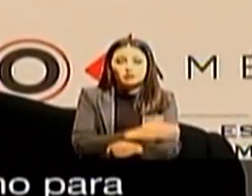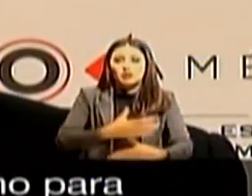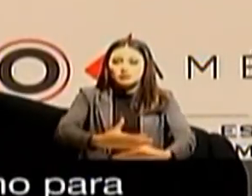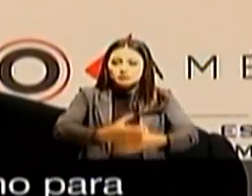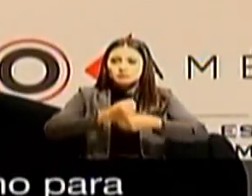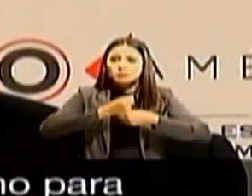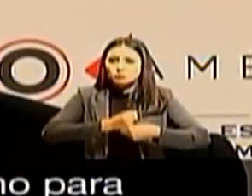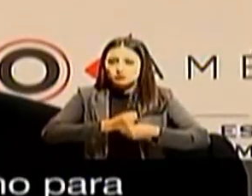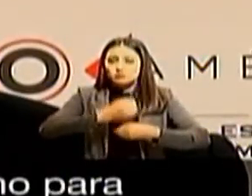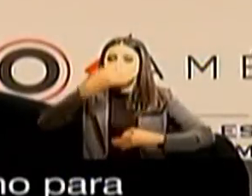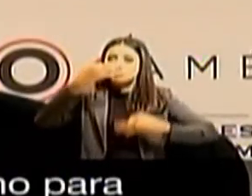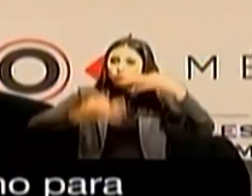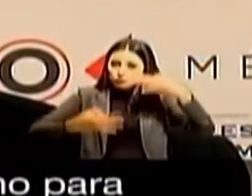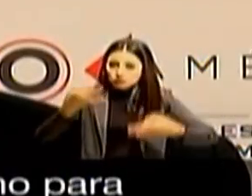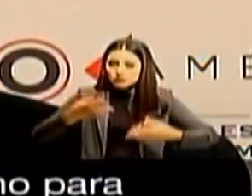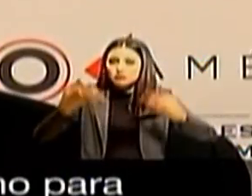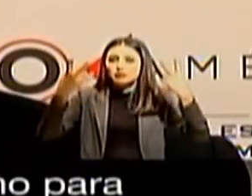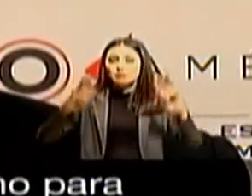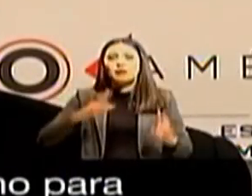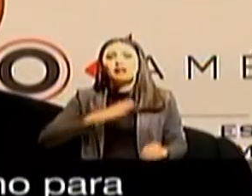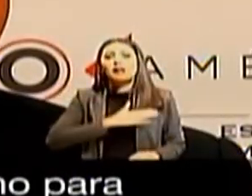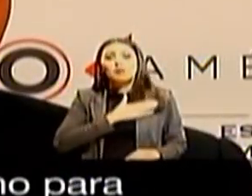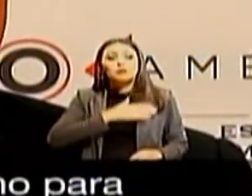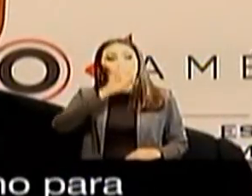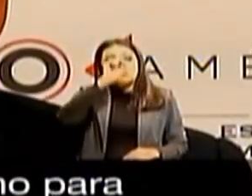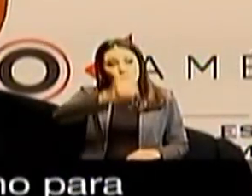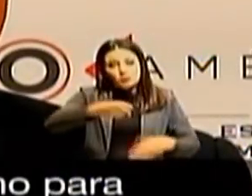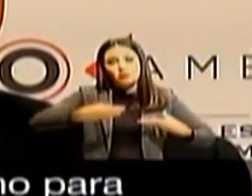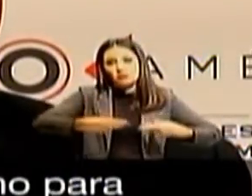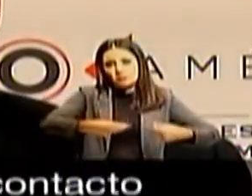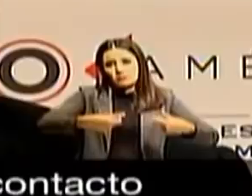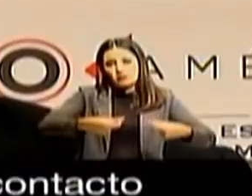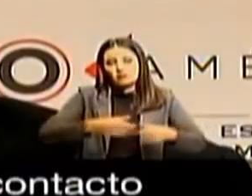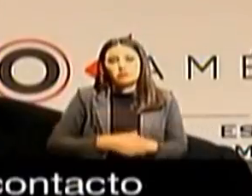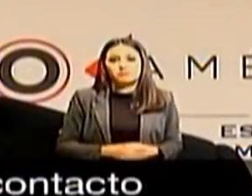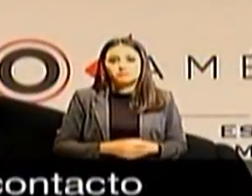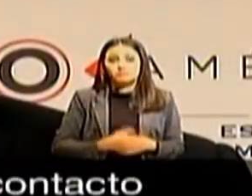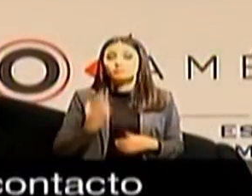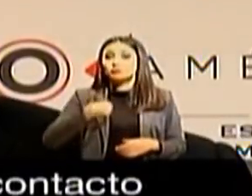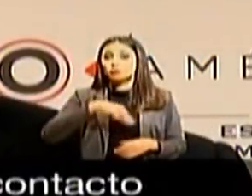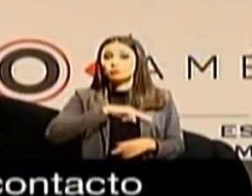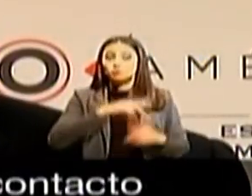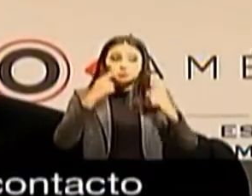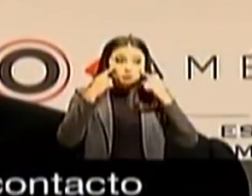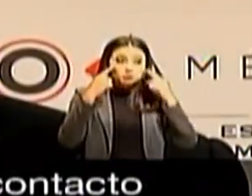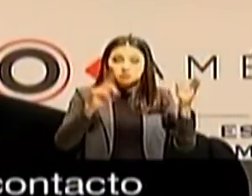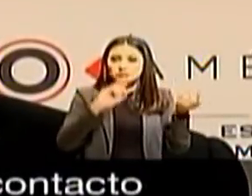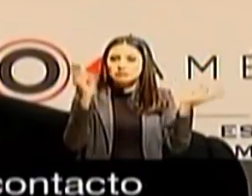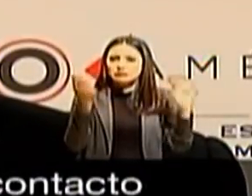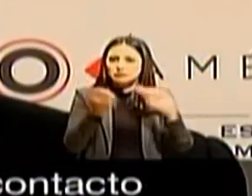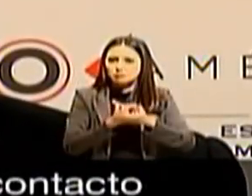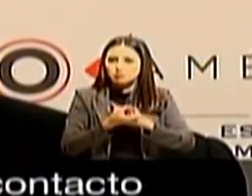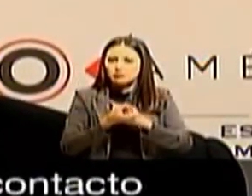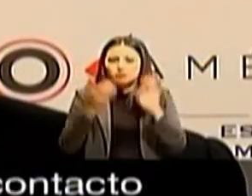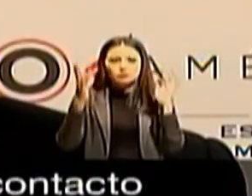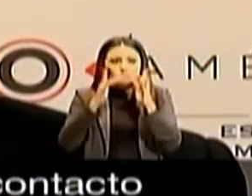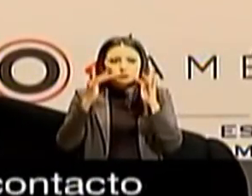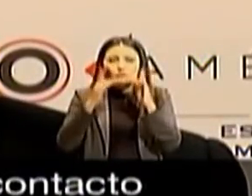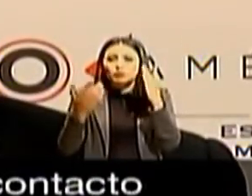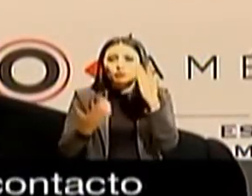toda la seguridad jurídica como para que puedan invertir en nuestro país. Estamos refrescando nuestro